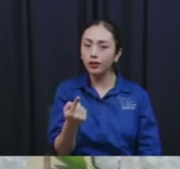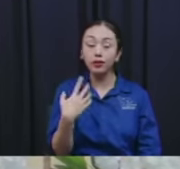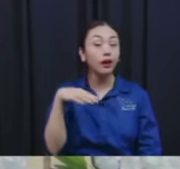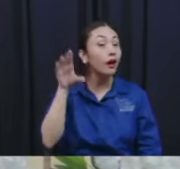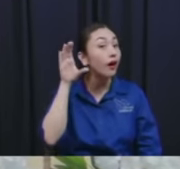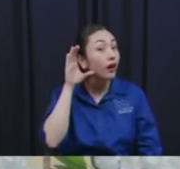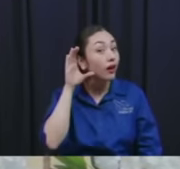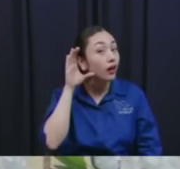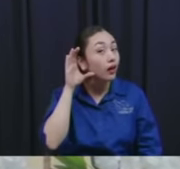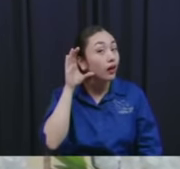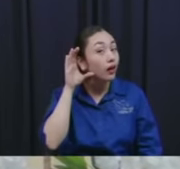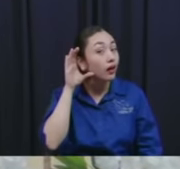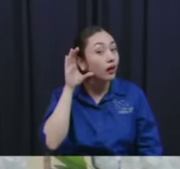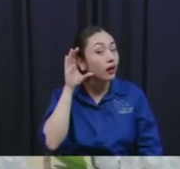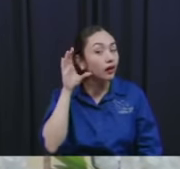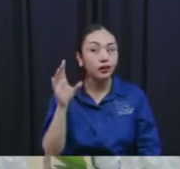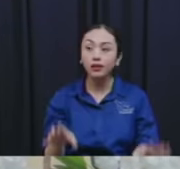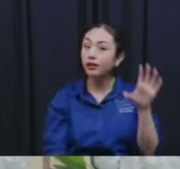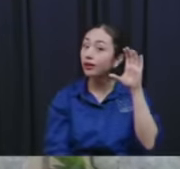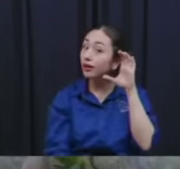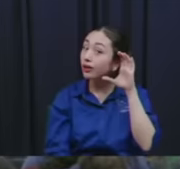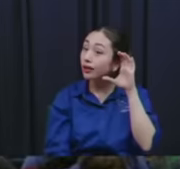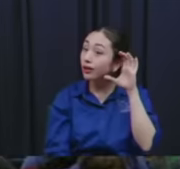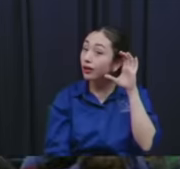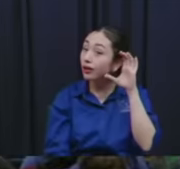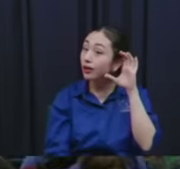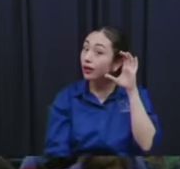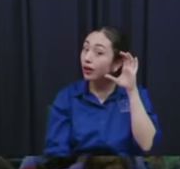perdón No empez sin